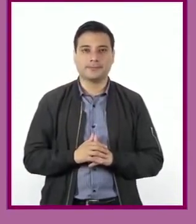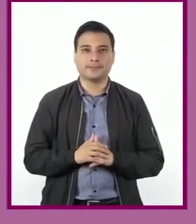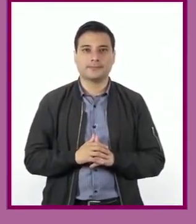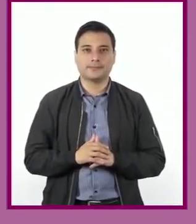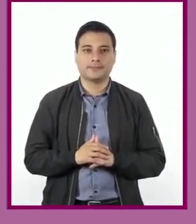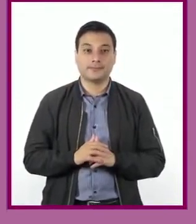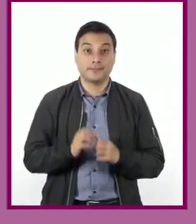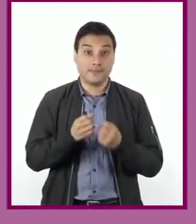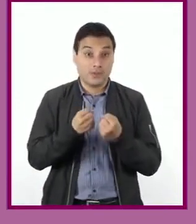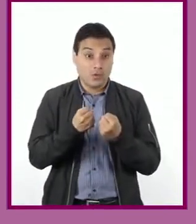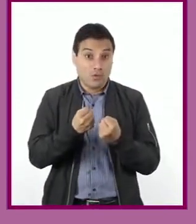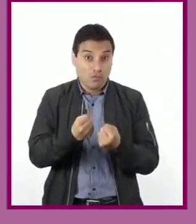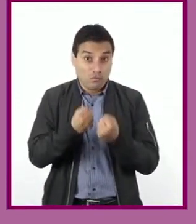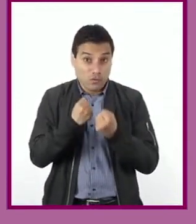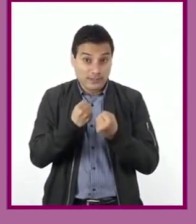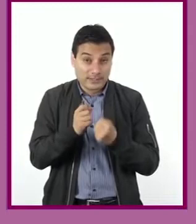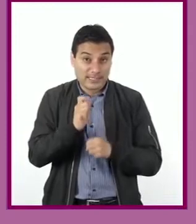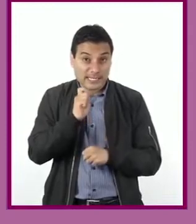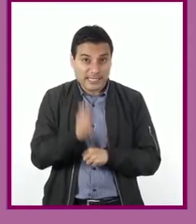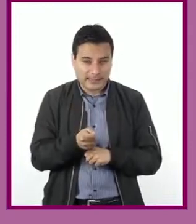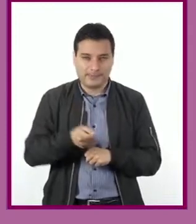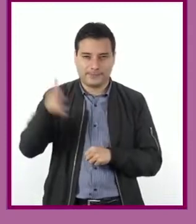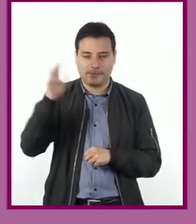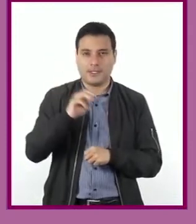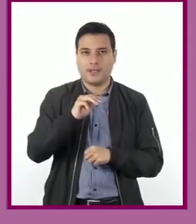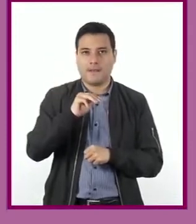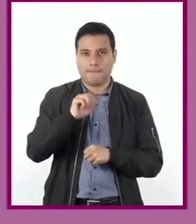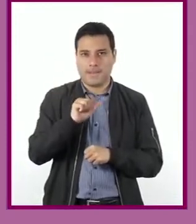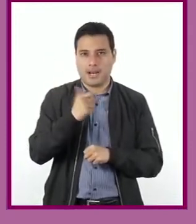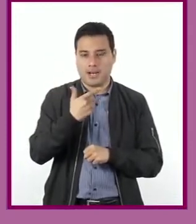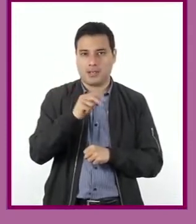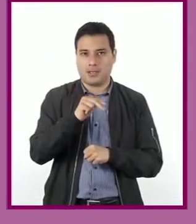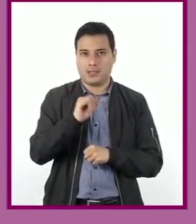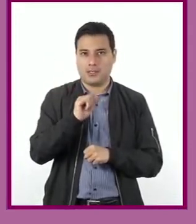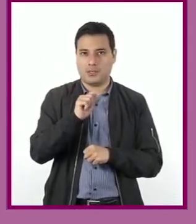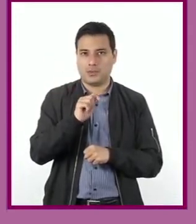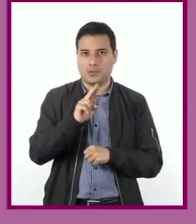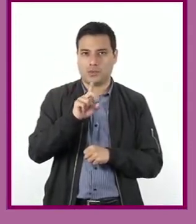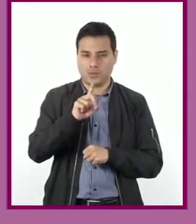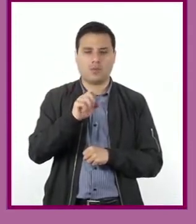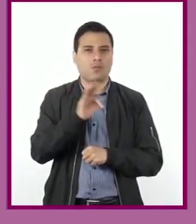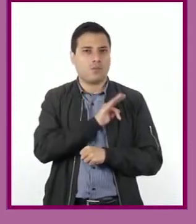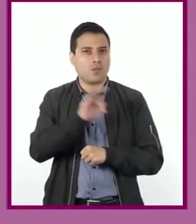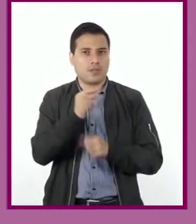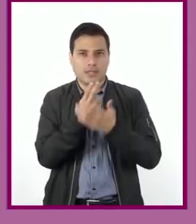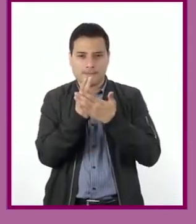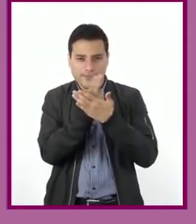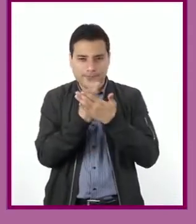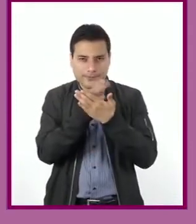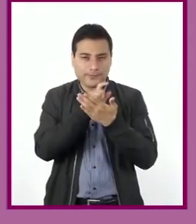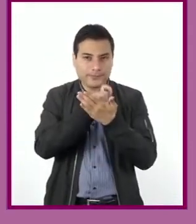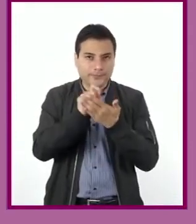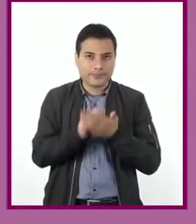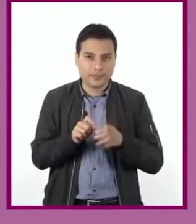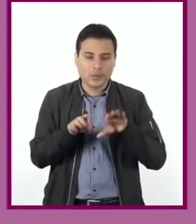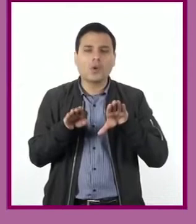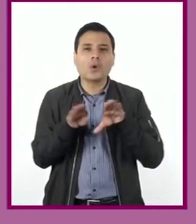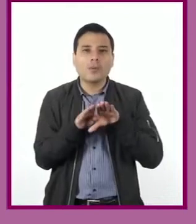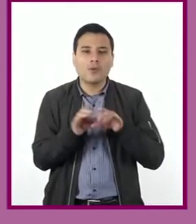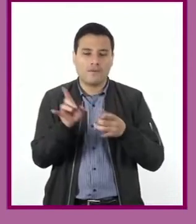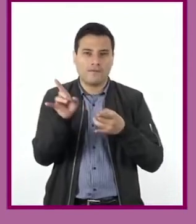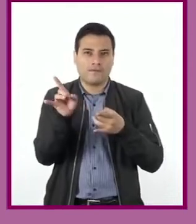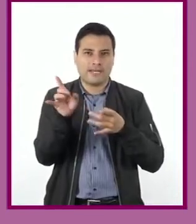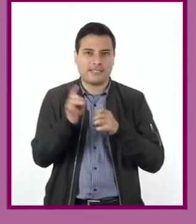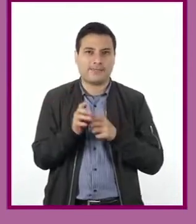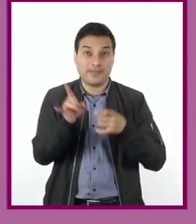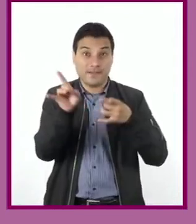Las fuerzas son magnitudes que pueden ser representadas por medio de flechas. las cuales proporcionan información